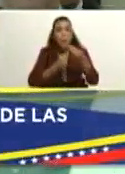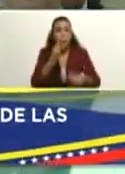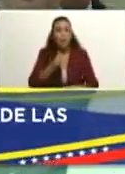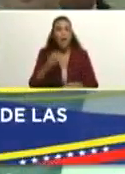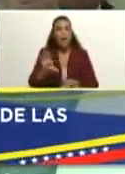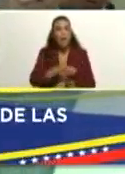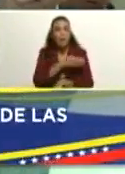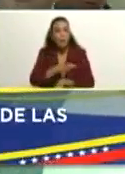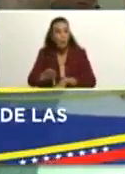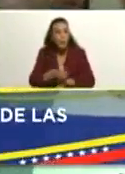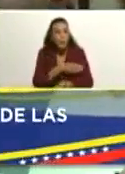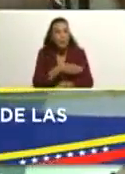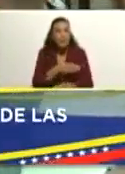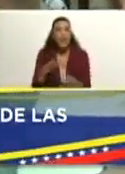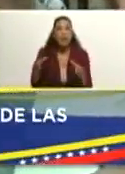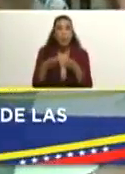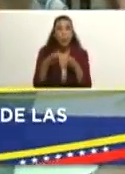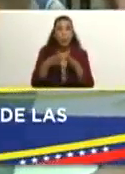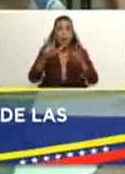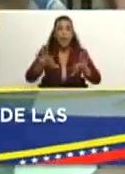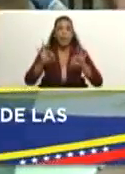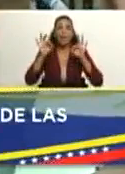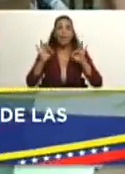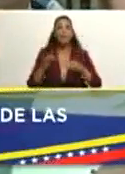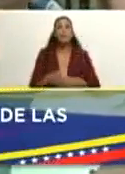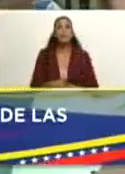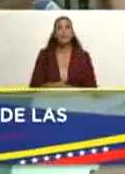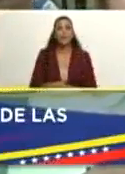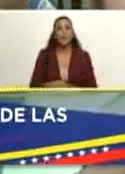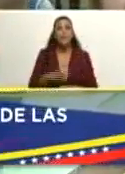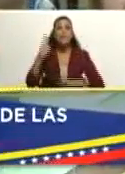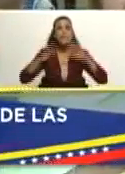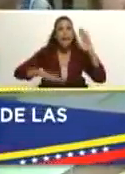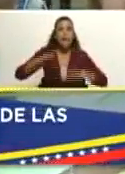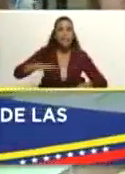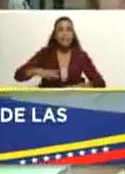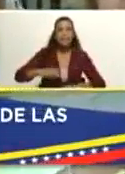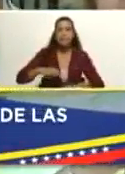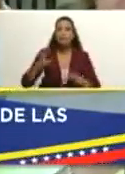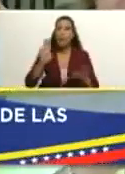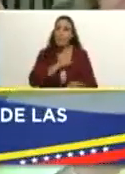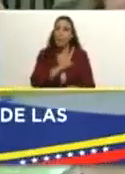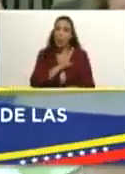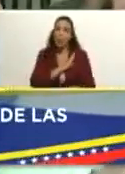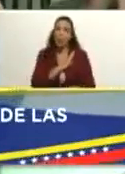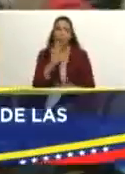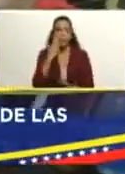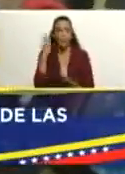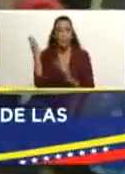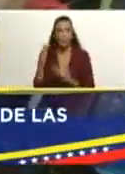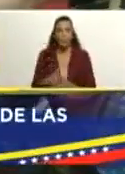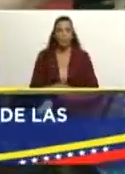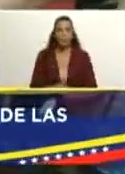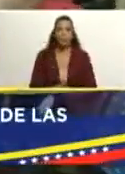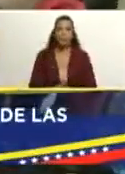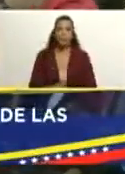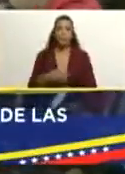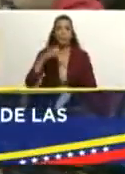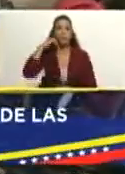música de la Orquesta Intimidad, Salsa Brava de La Guaira, Locos por La Guaira, adelante.